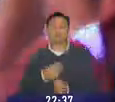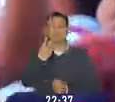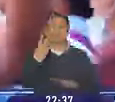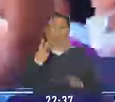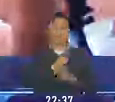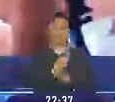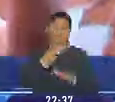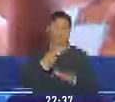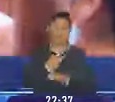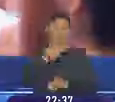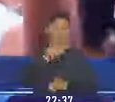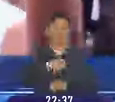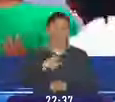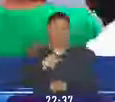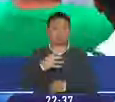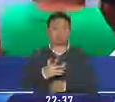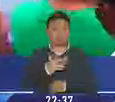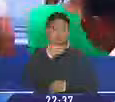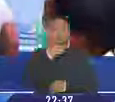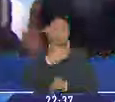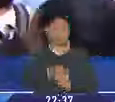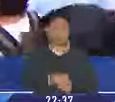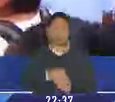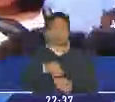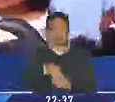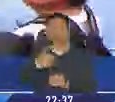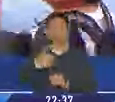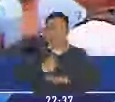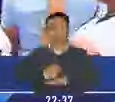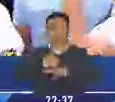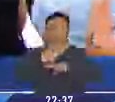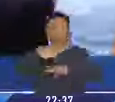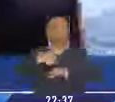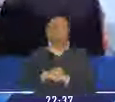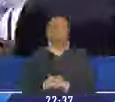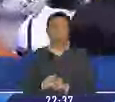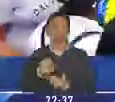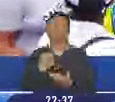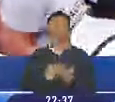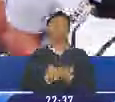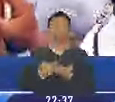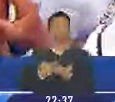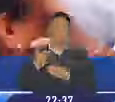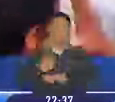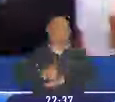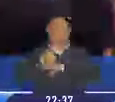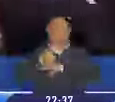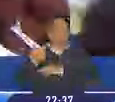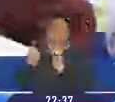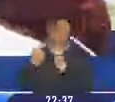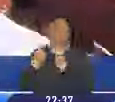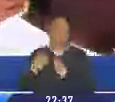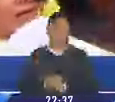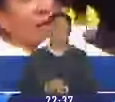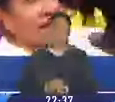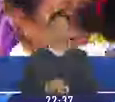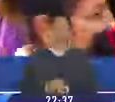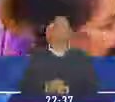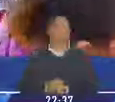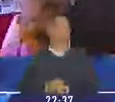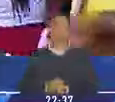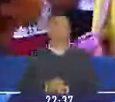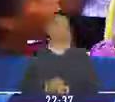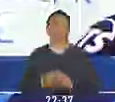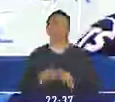se sintieron perjudicados estuvieron al pie de la gobernación solicitando una reunión con autoridades encargadas. Trinitaria, Suburbio,